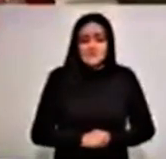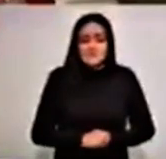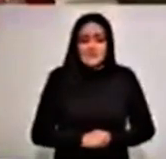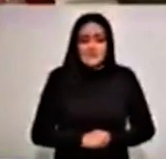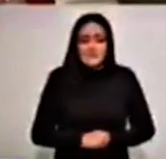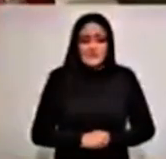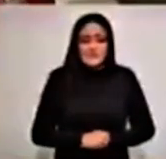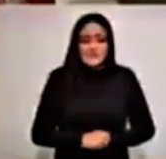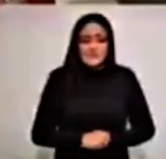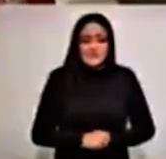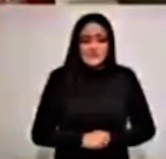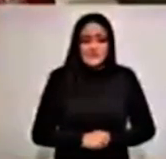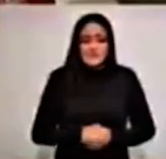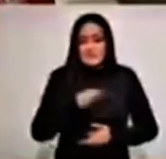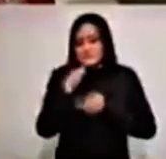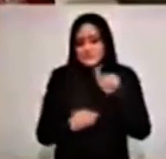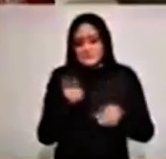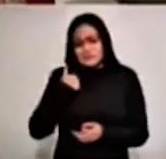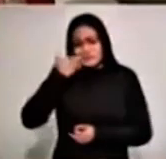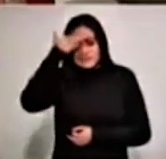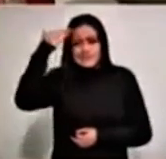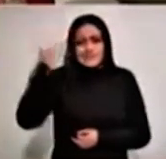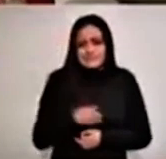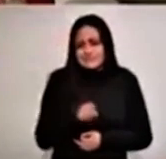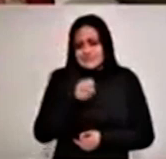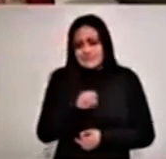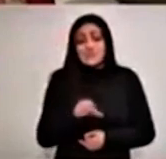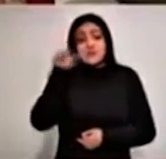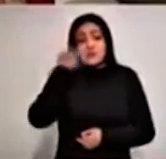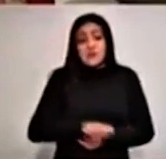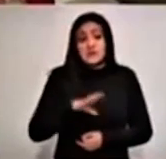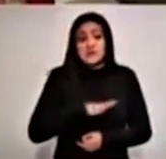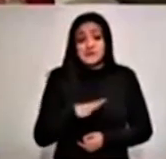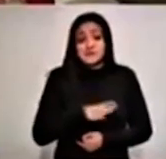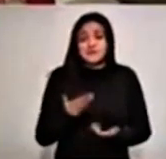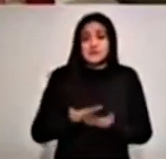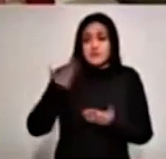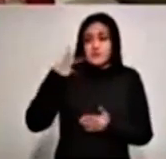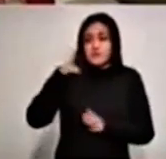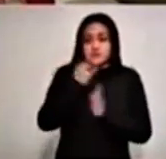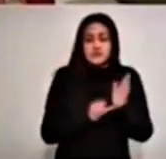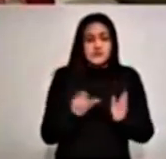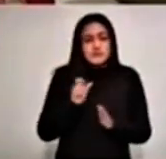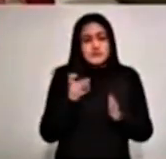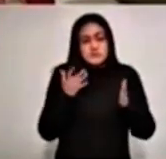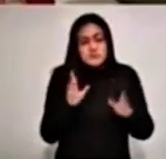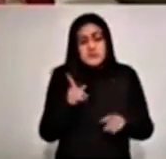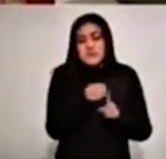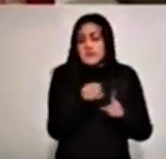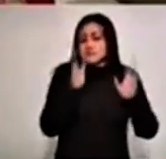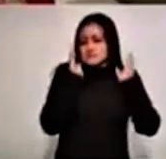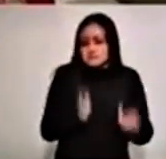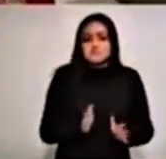Mucho abuso. Tengo todos los datos, ¿eh? Hoy existe, a partir de hace 2 meses, cuando mucho,